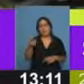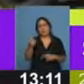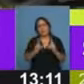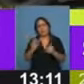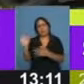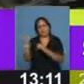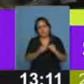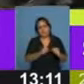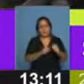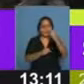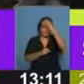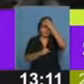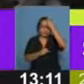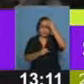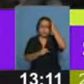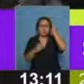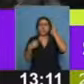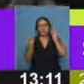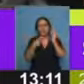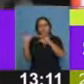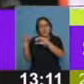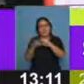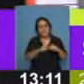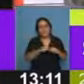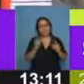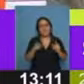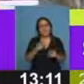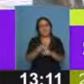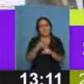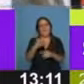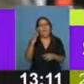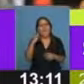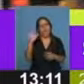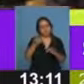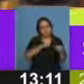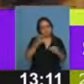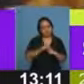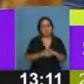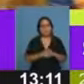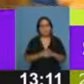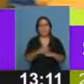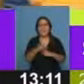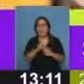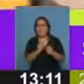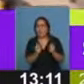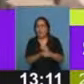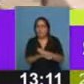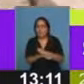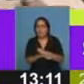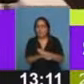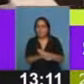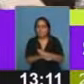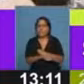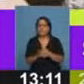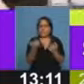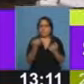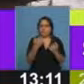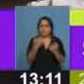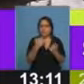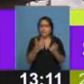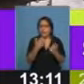algunos. Trajimos algo también. Trajeron, siempre traen alguito. ¿Y esto se recicla después? Sí, todo, sí. Porque estos componentes son electrónicos,